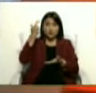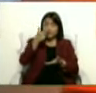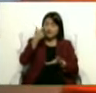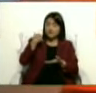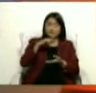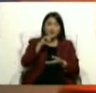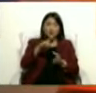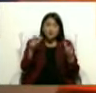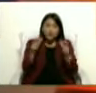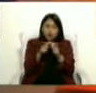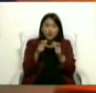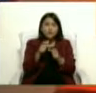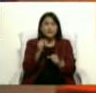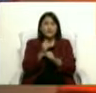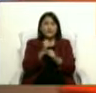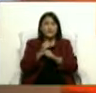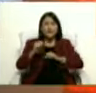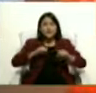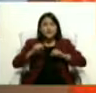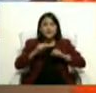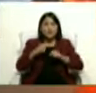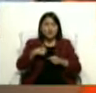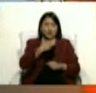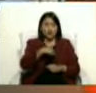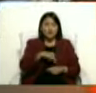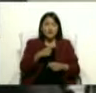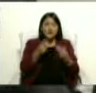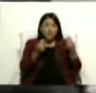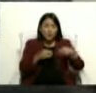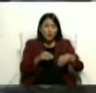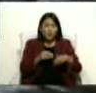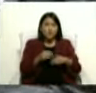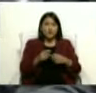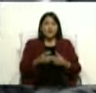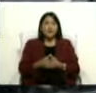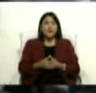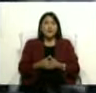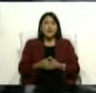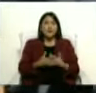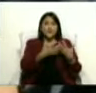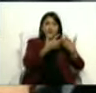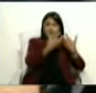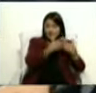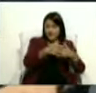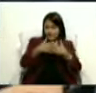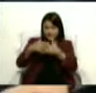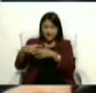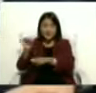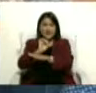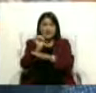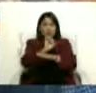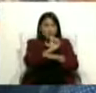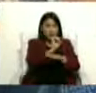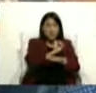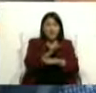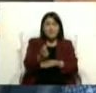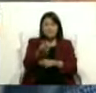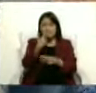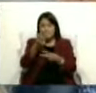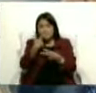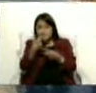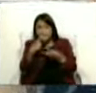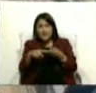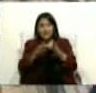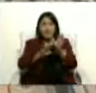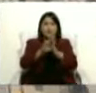lunes, durante la cual sostuvo productivos encuentros con los principales representantes de empresas del sector automotriz, de insumos médicos,